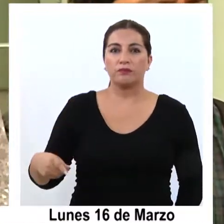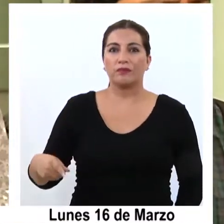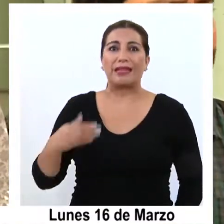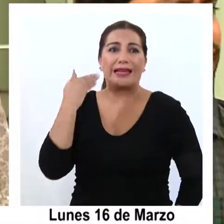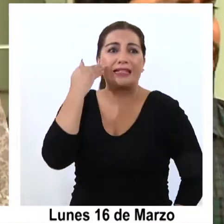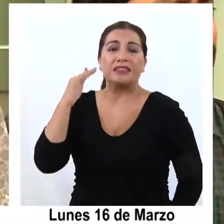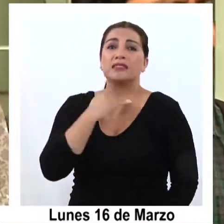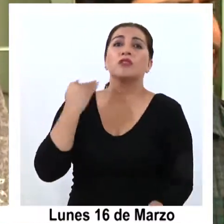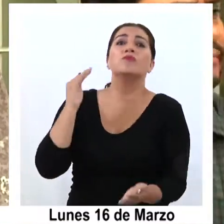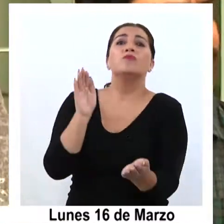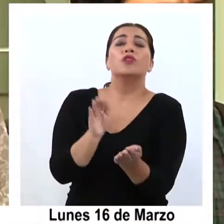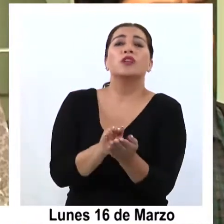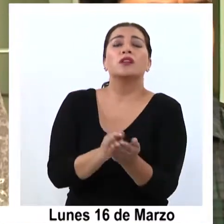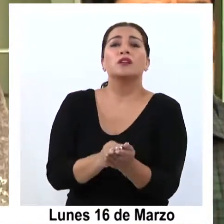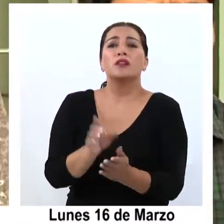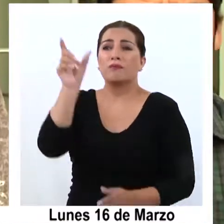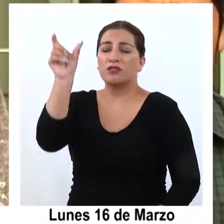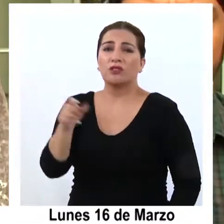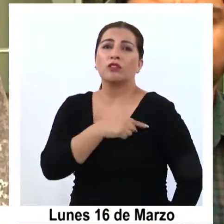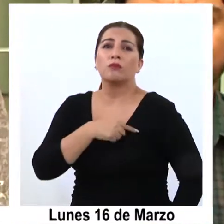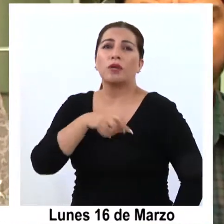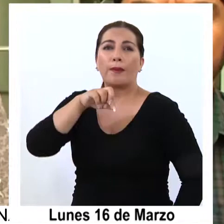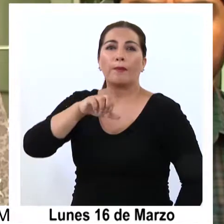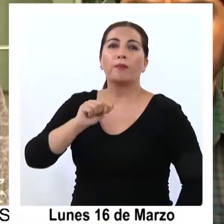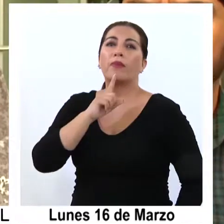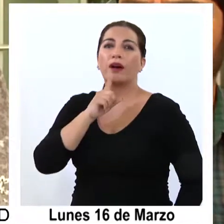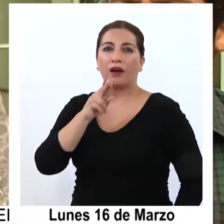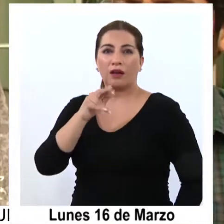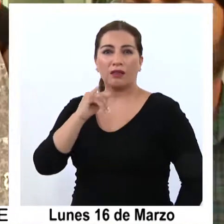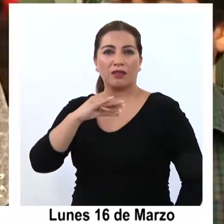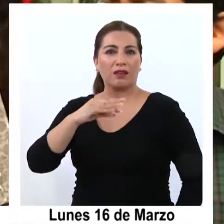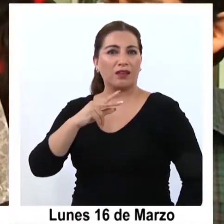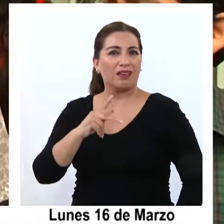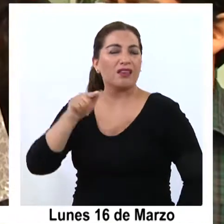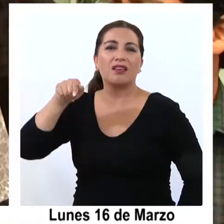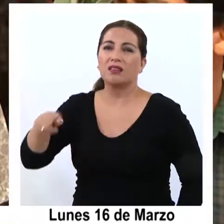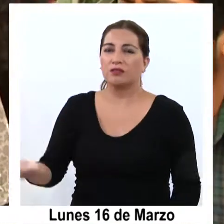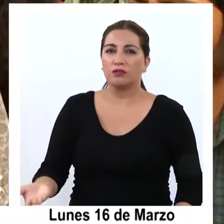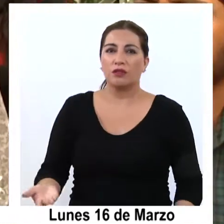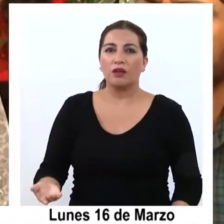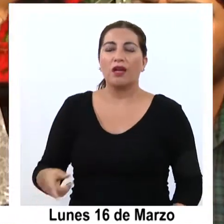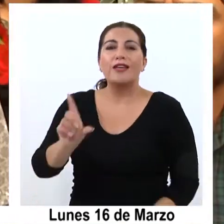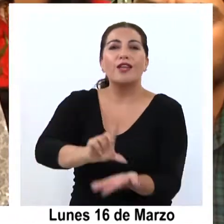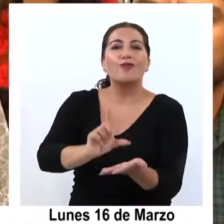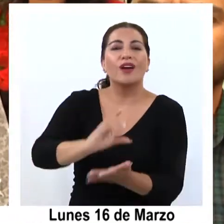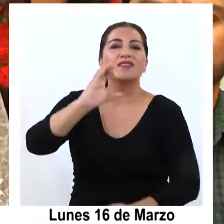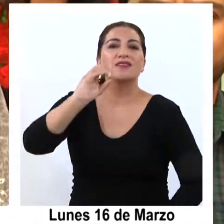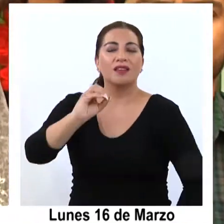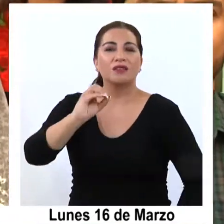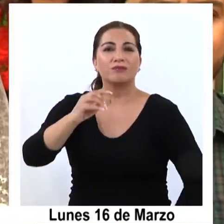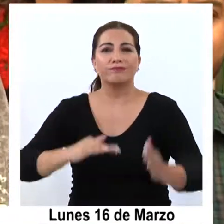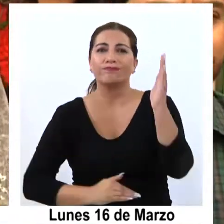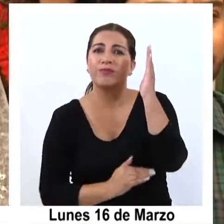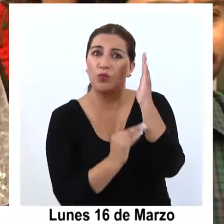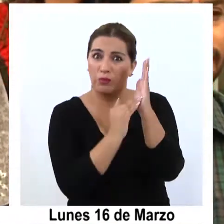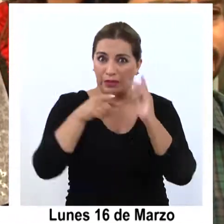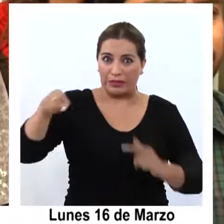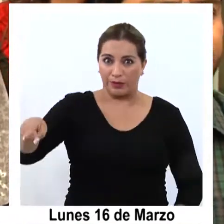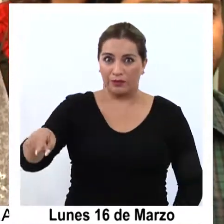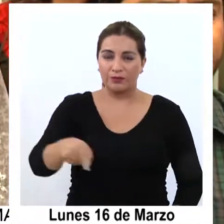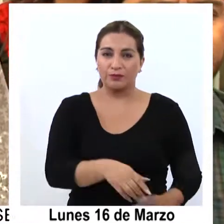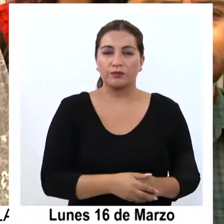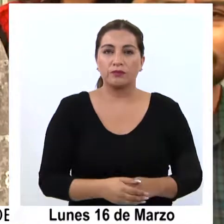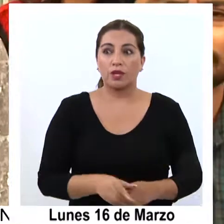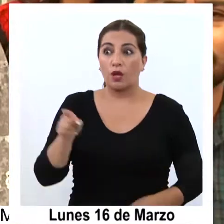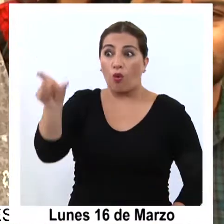el homicidio frustrado del joven Patrick Carvajal, esta situación sucedió en la denominada zona cero, en el condominio de los